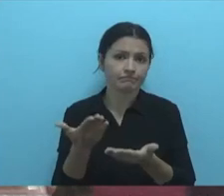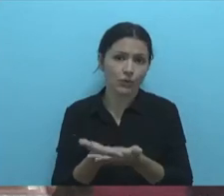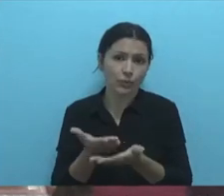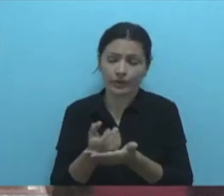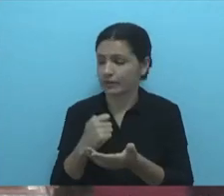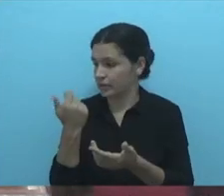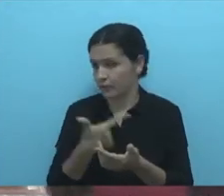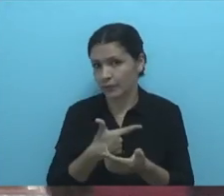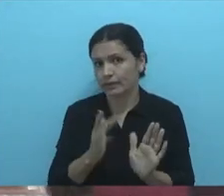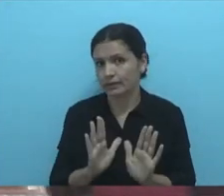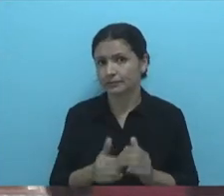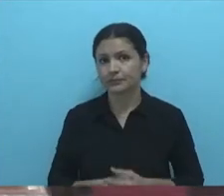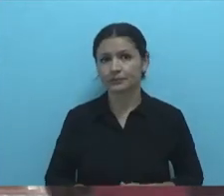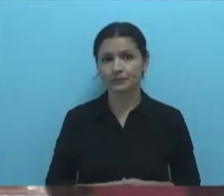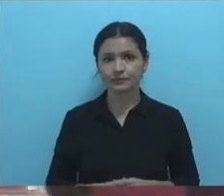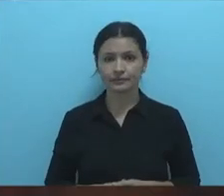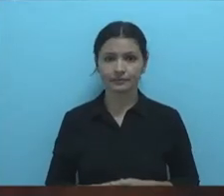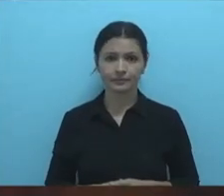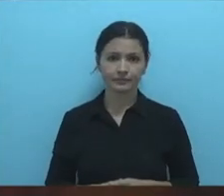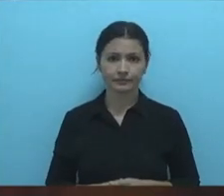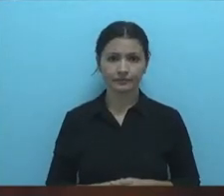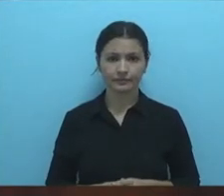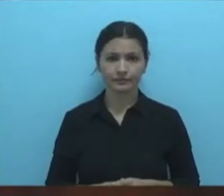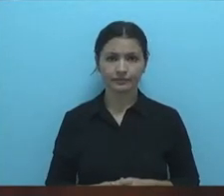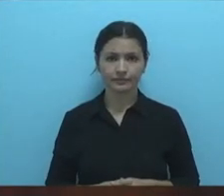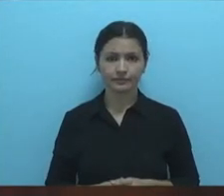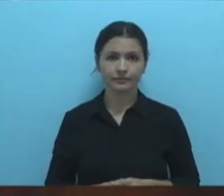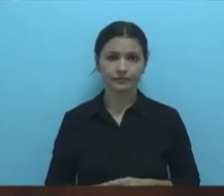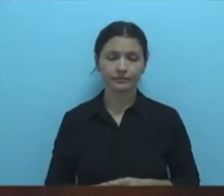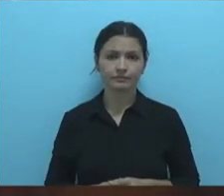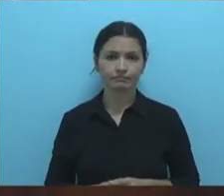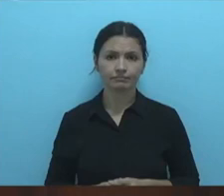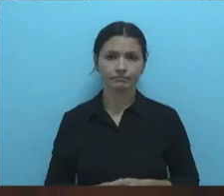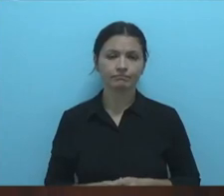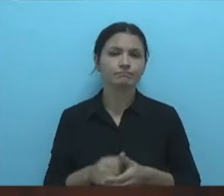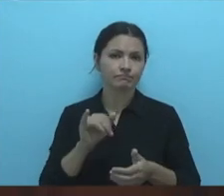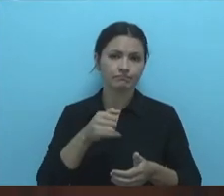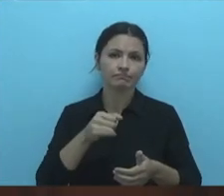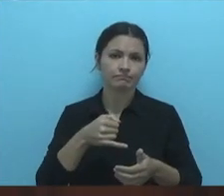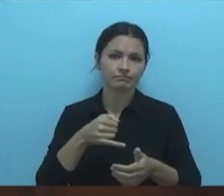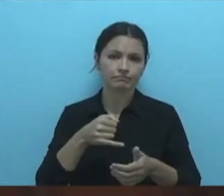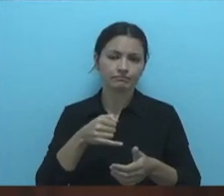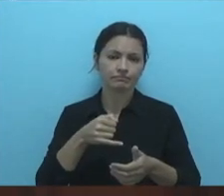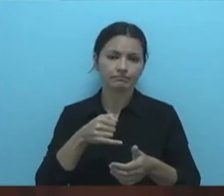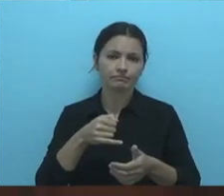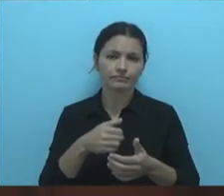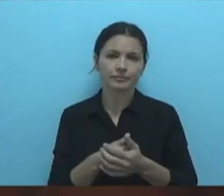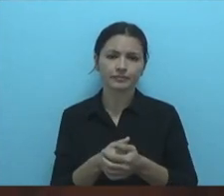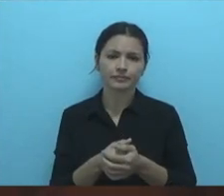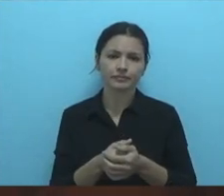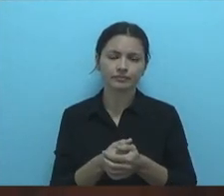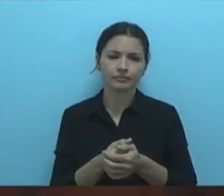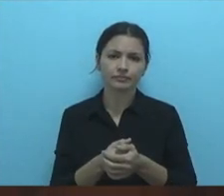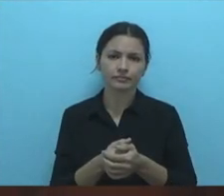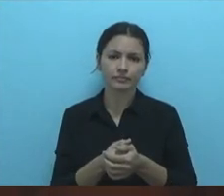nuestro bloque Gracias diputado diputado arciani sí presidente de la misma dirección que que